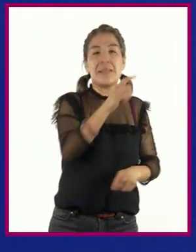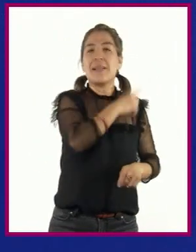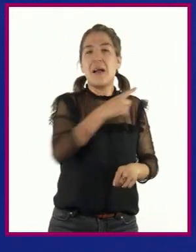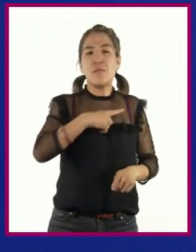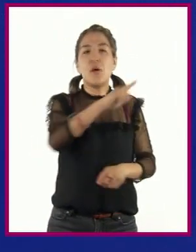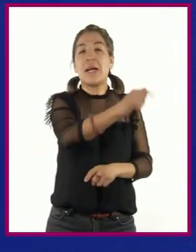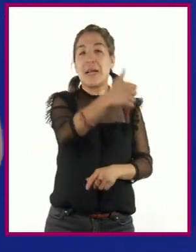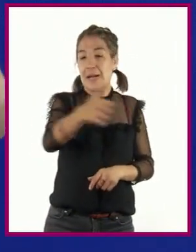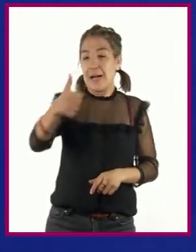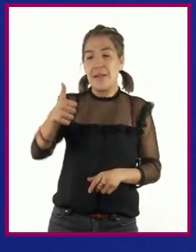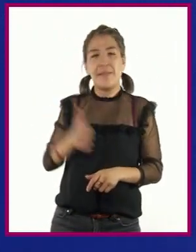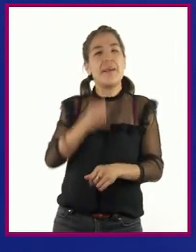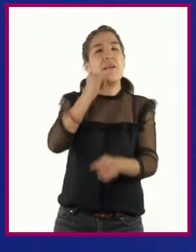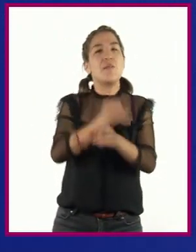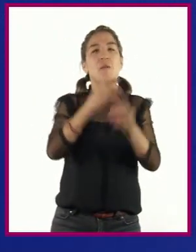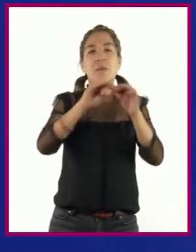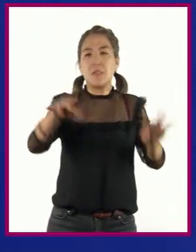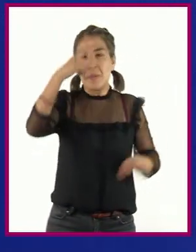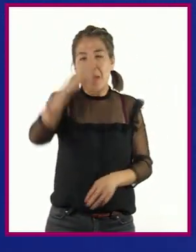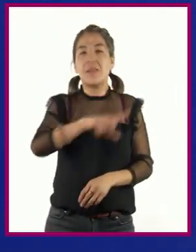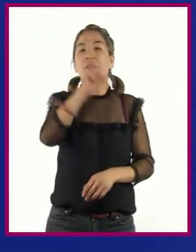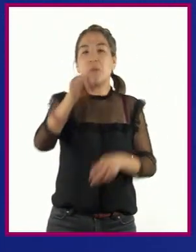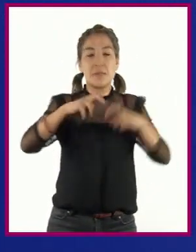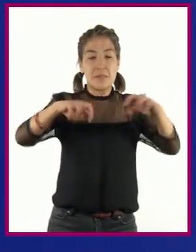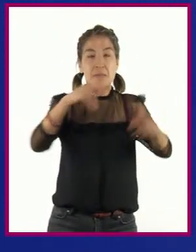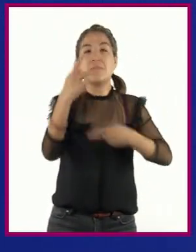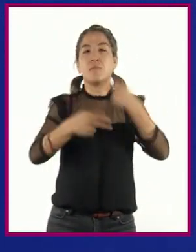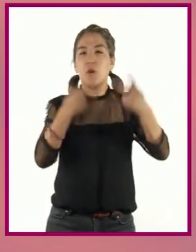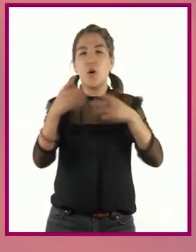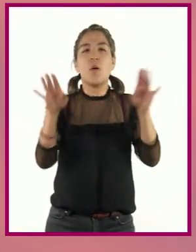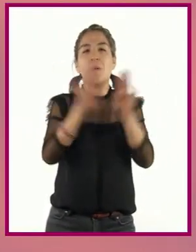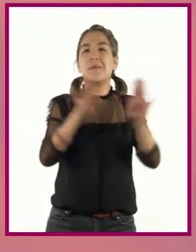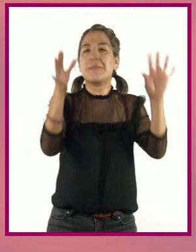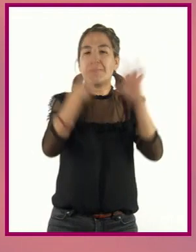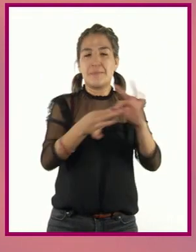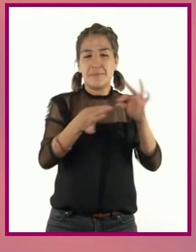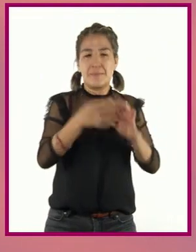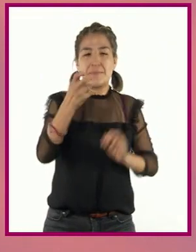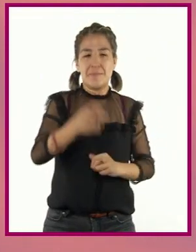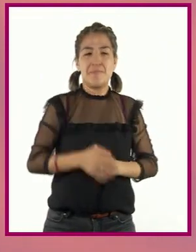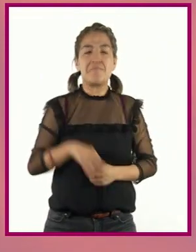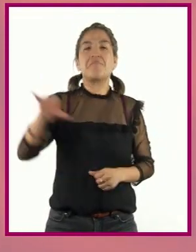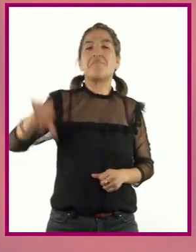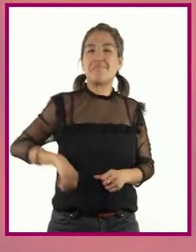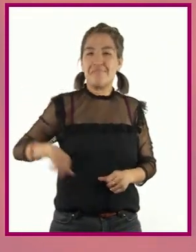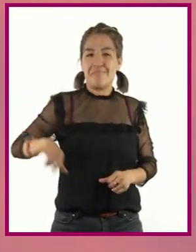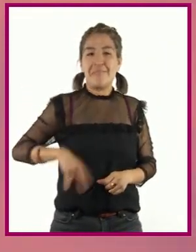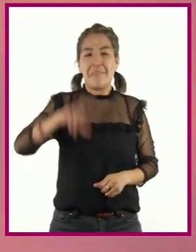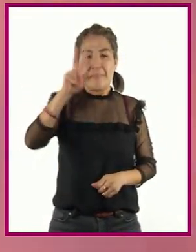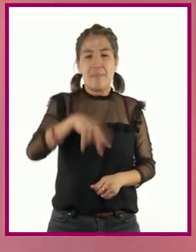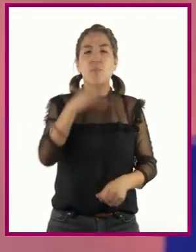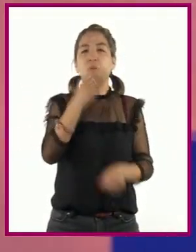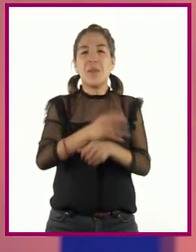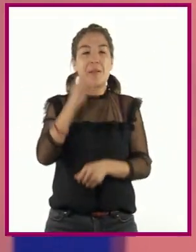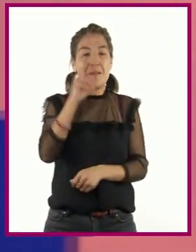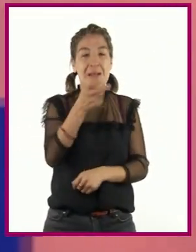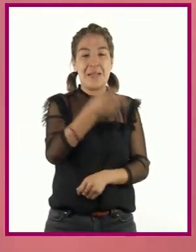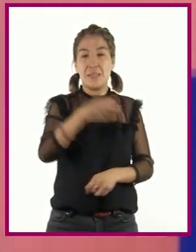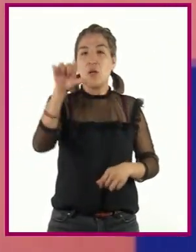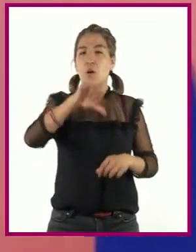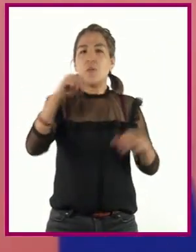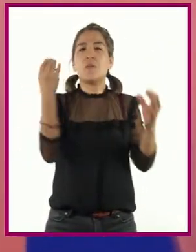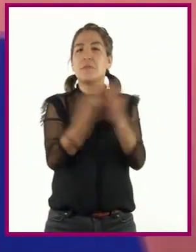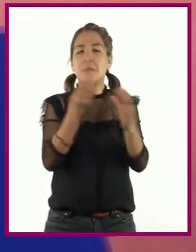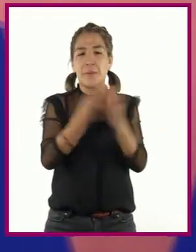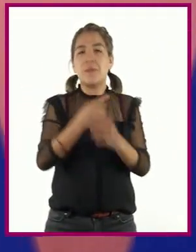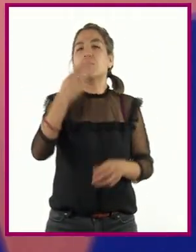buscar información para sustentar y que avale lo que piensa. ¡Qué interesante, Enrique! Fíjate que esta sesión les